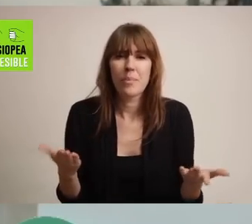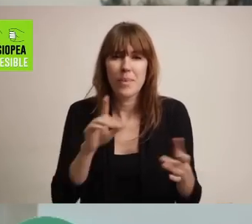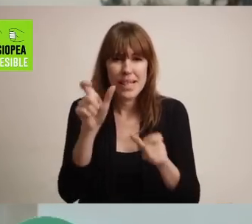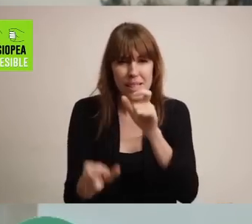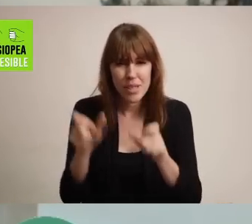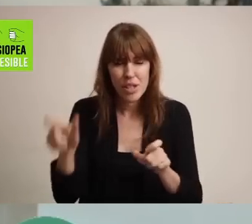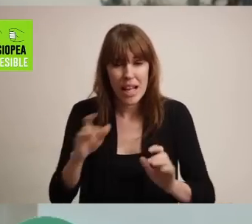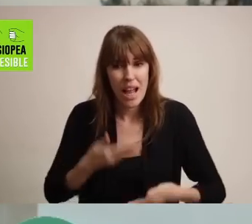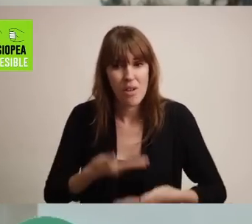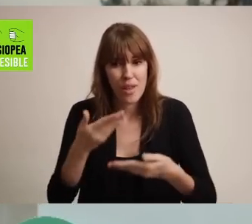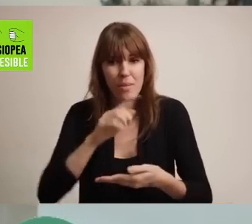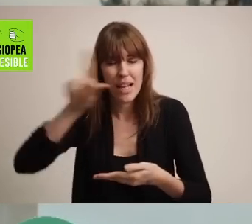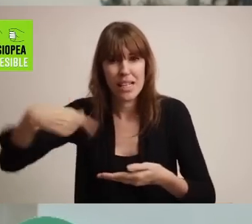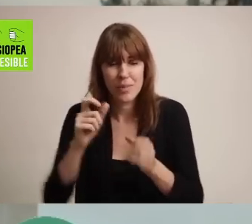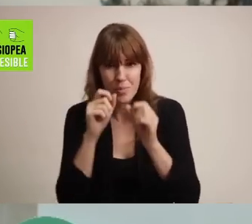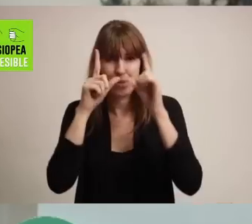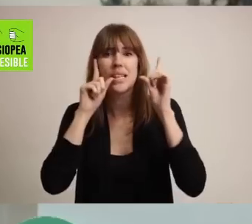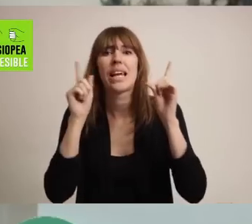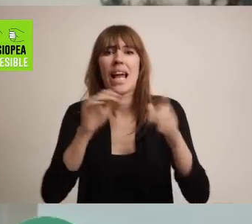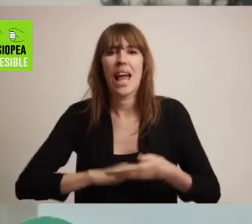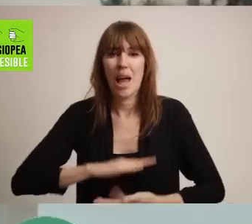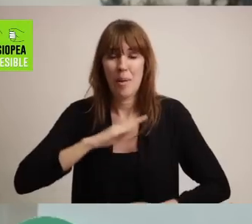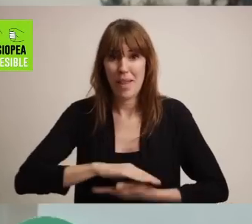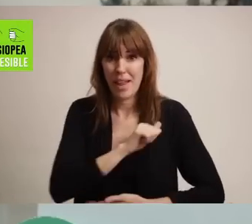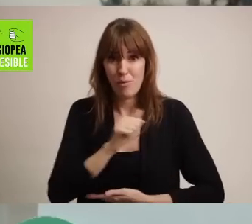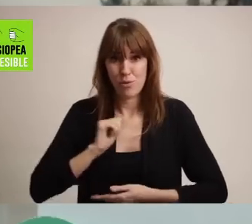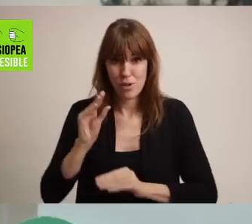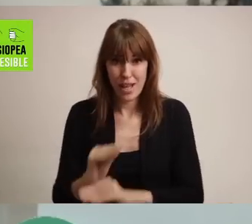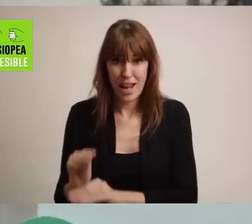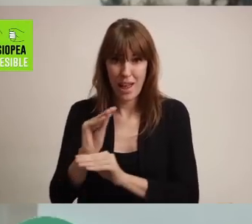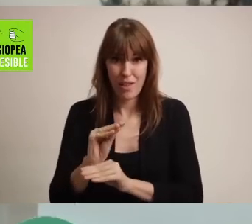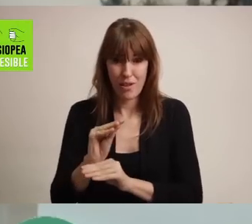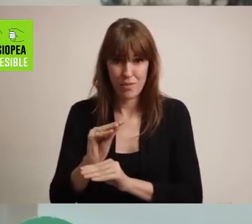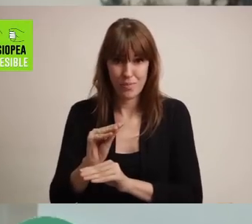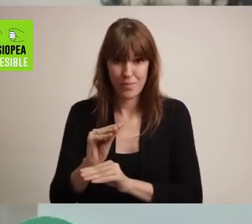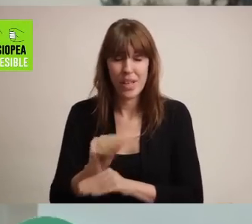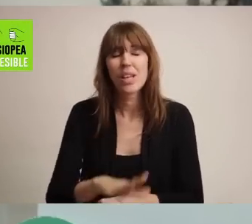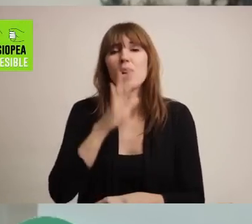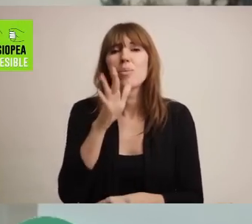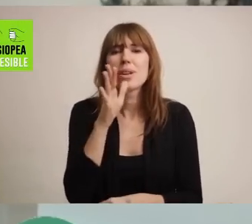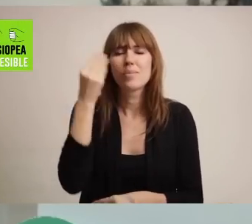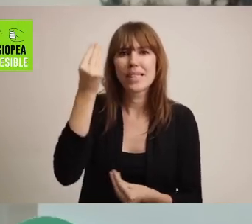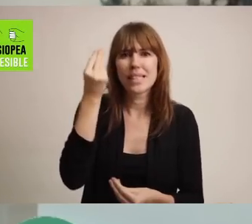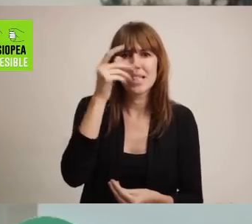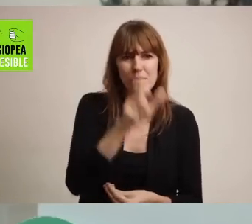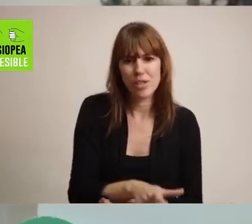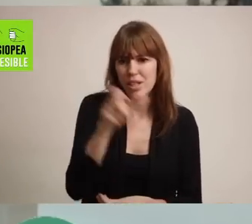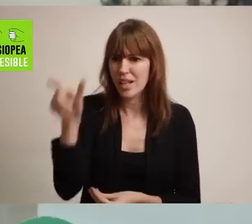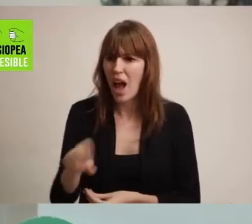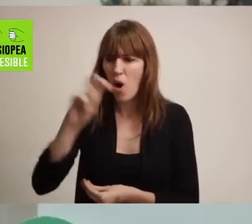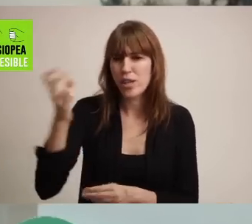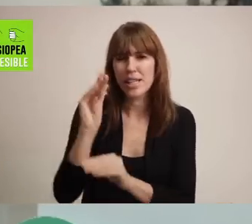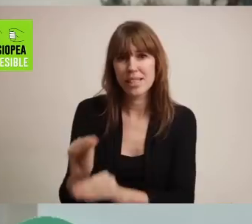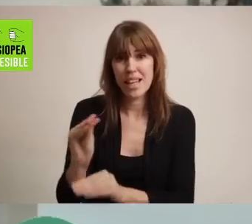despierten su capacidad de autosanación. Porque claro, pensar que alguien puede sanar a otro no es más que una